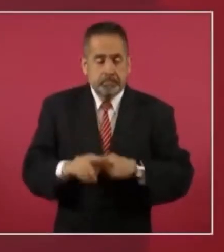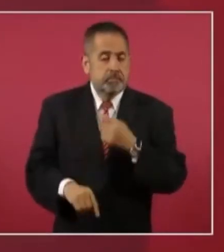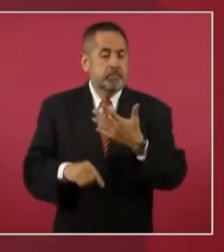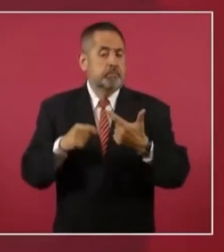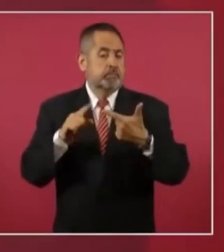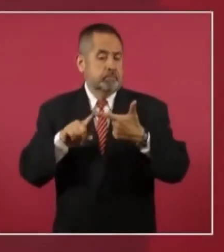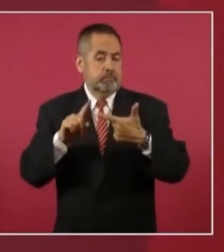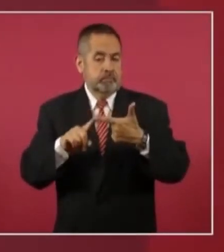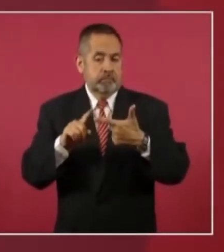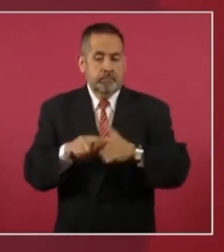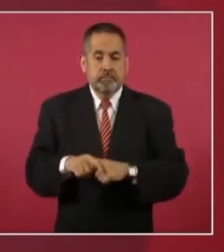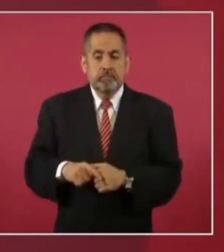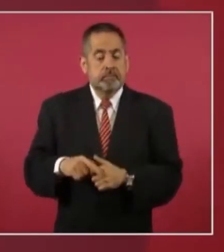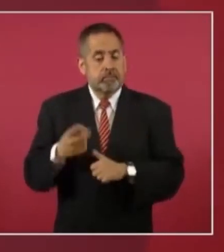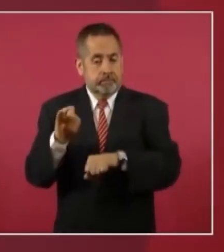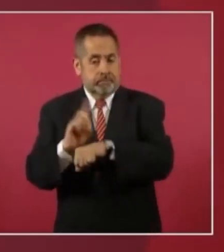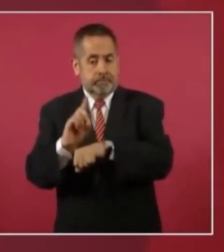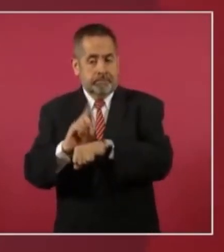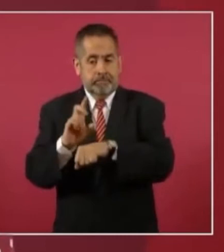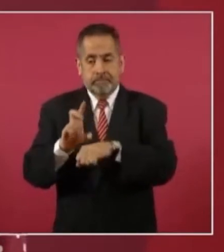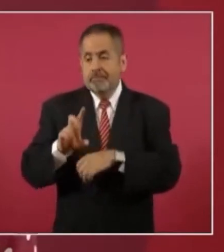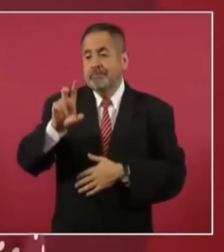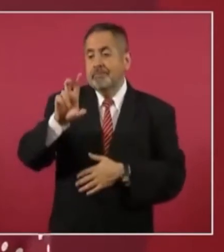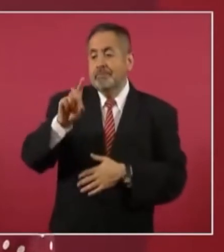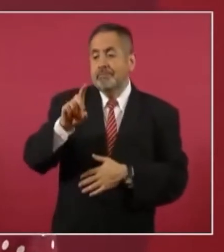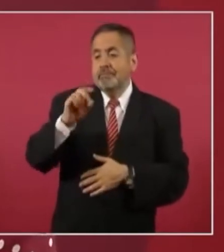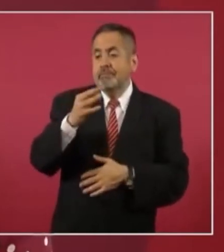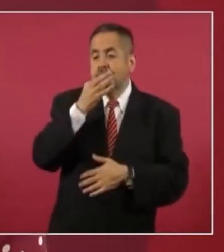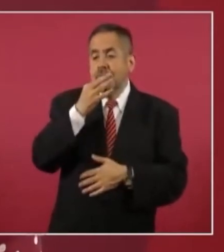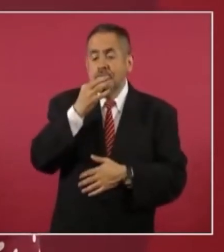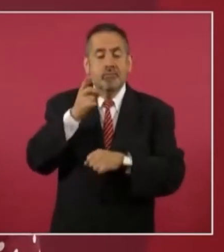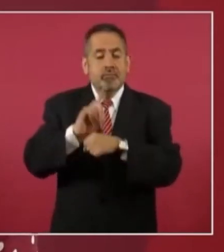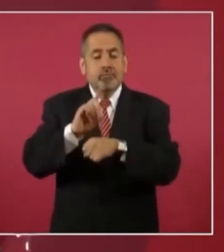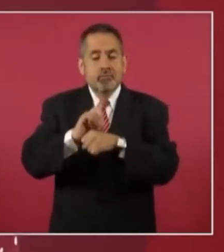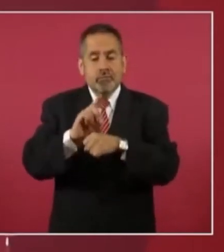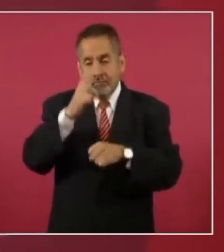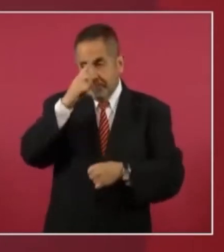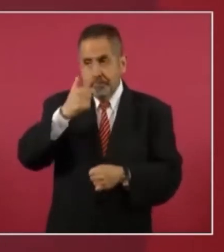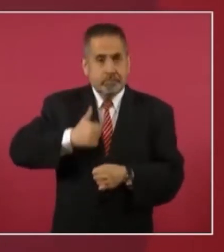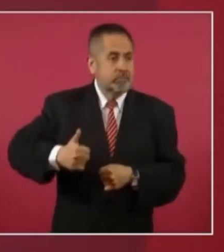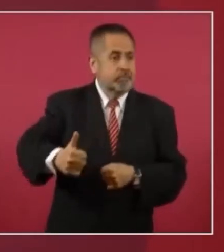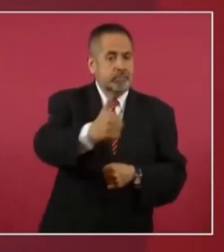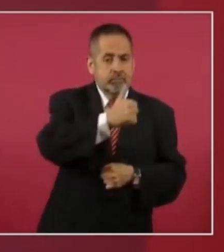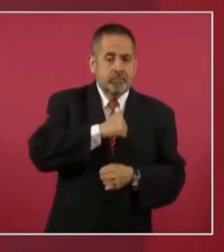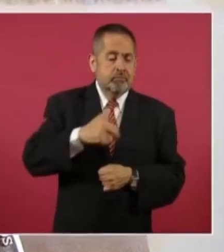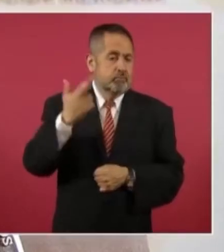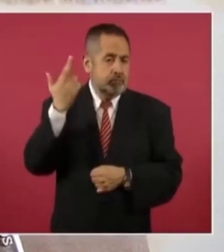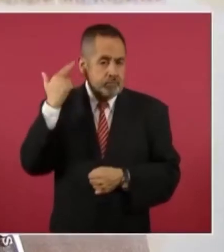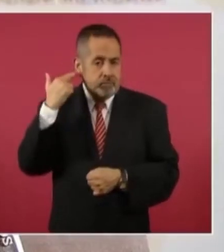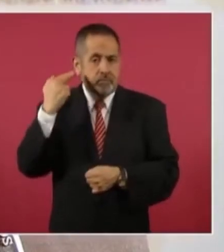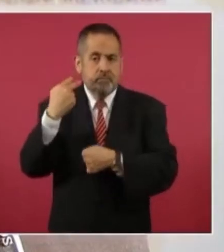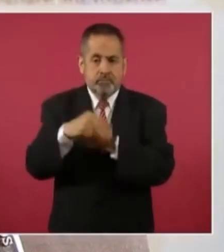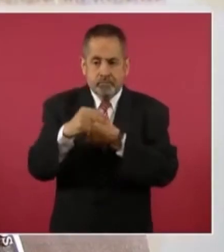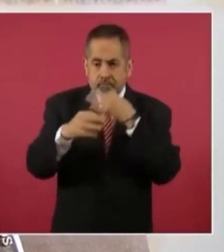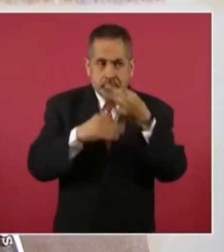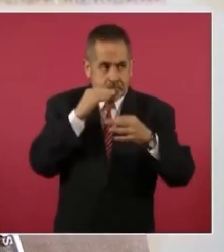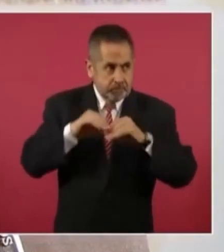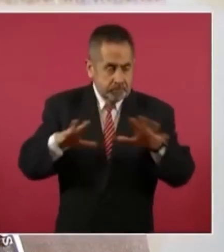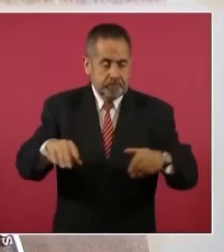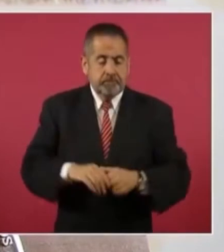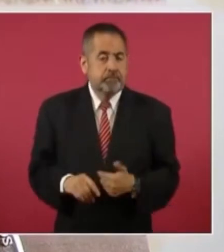a 30 minutos diarios de propaganda política en radio y televisión.